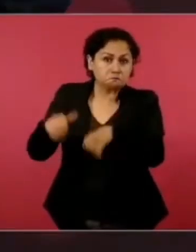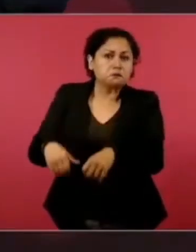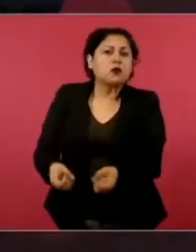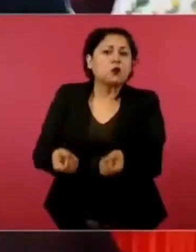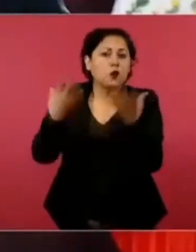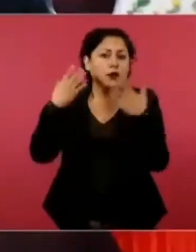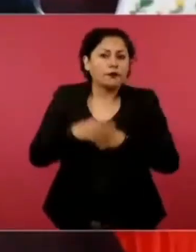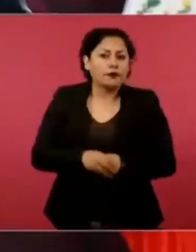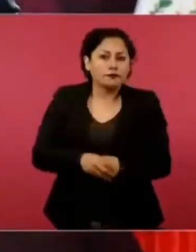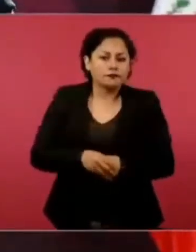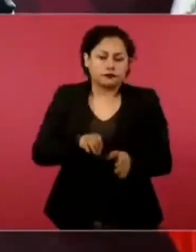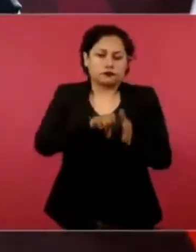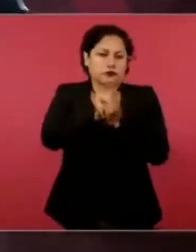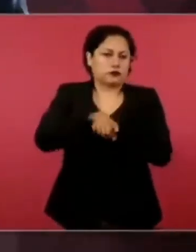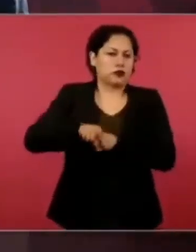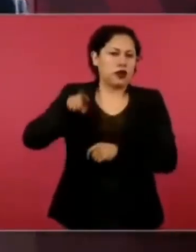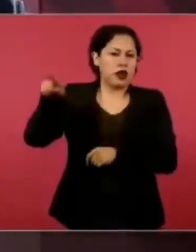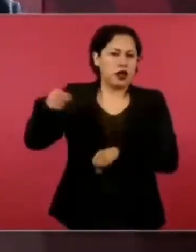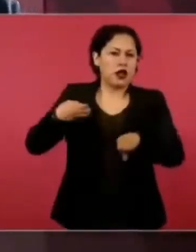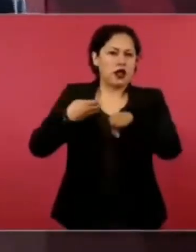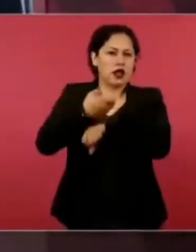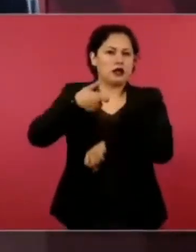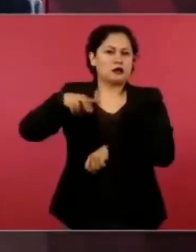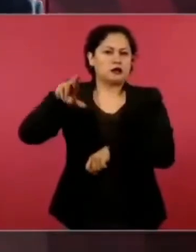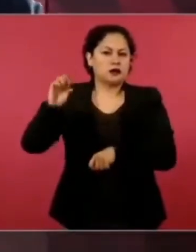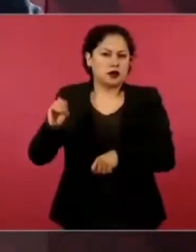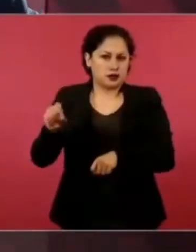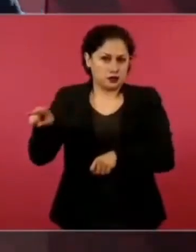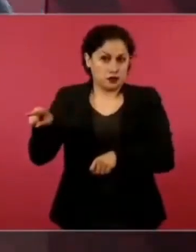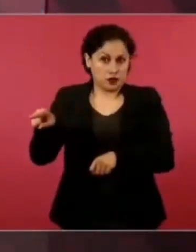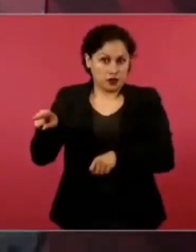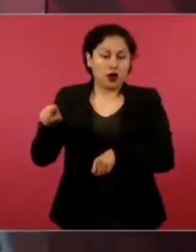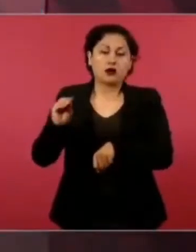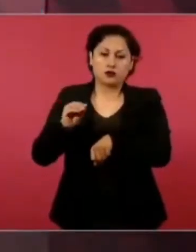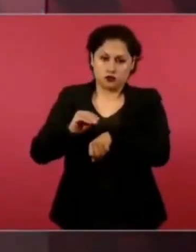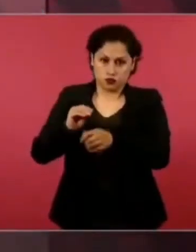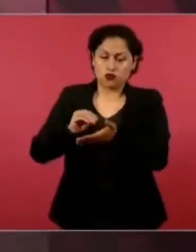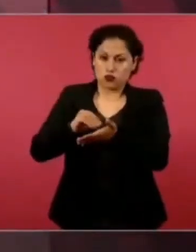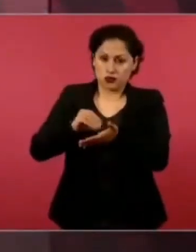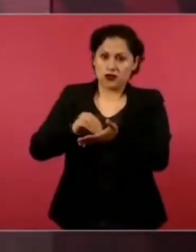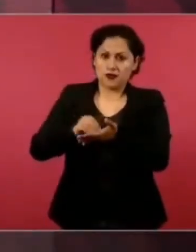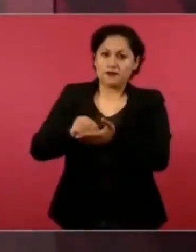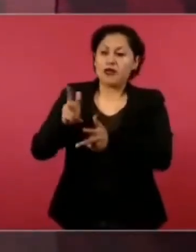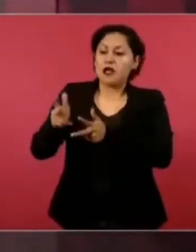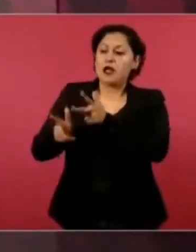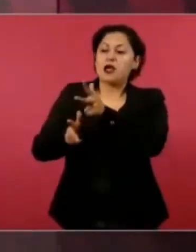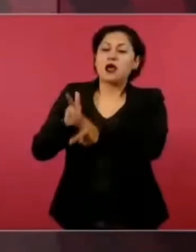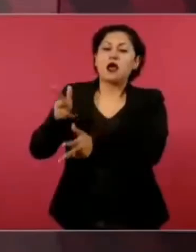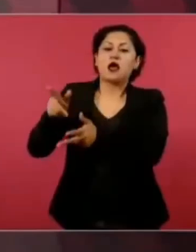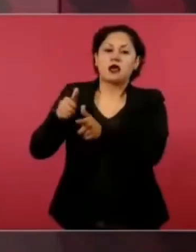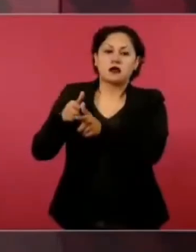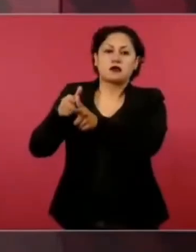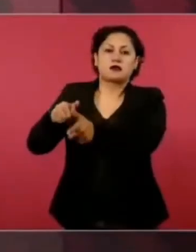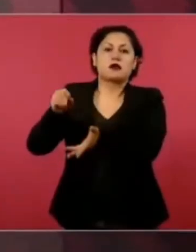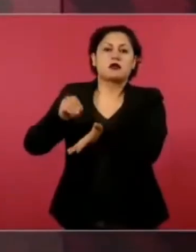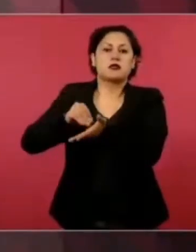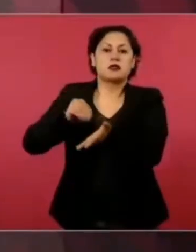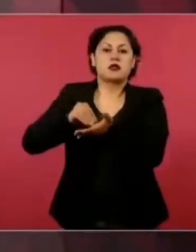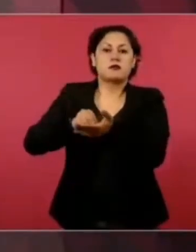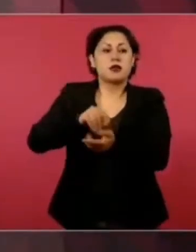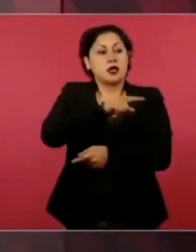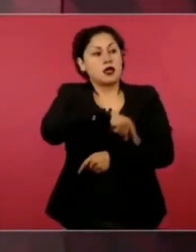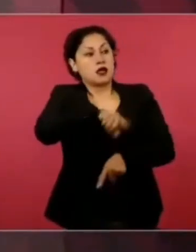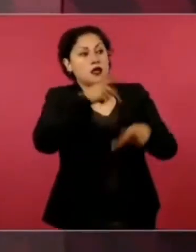En Quintana Roo, que se están construyendo todavía 2 tramos y hay menos trabajadores, deben haber